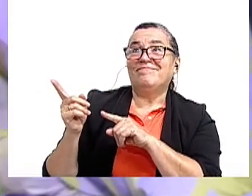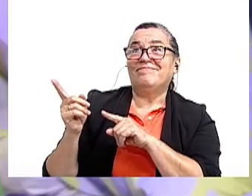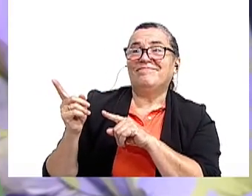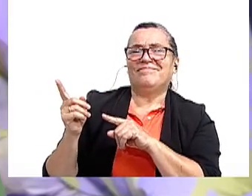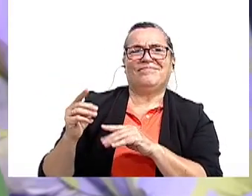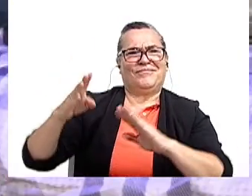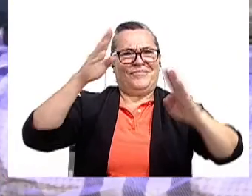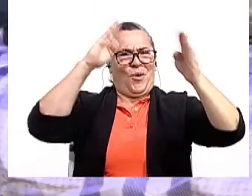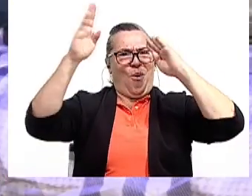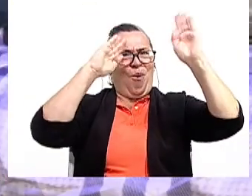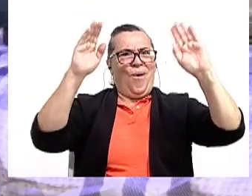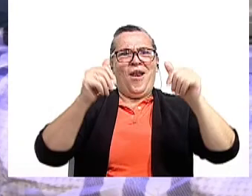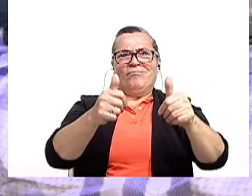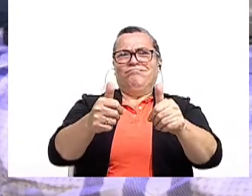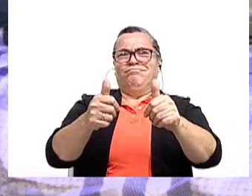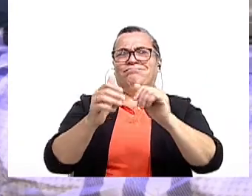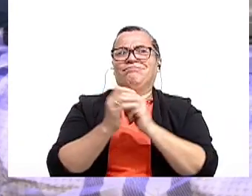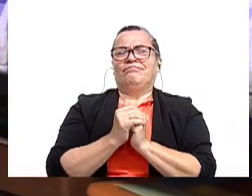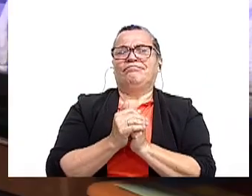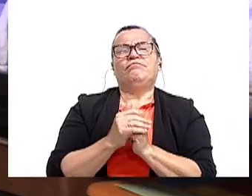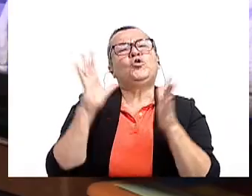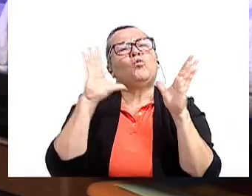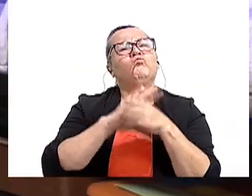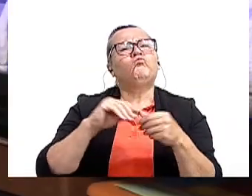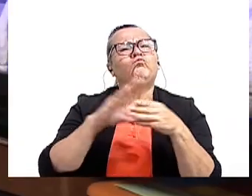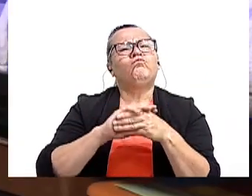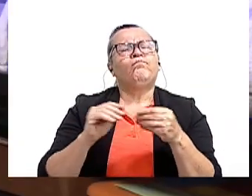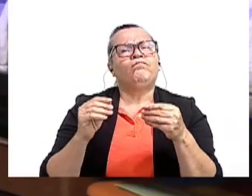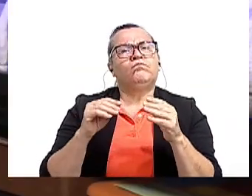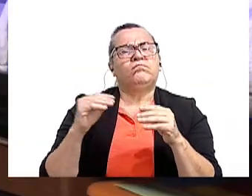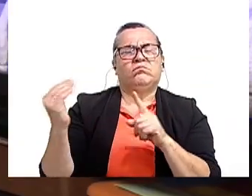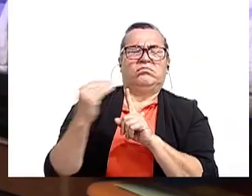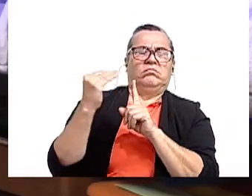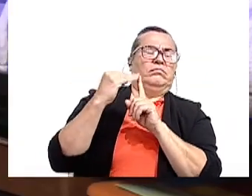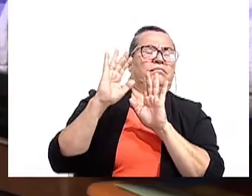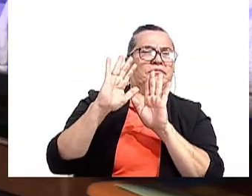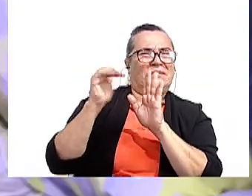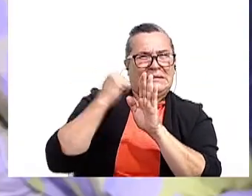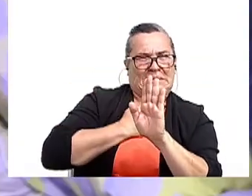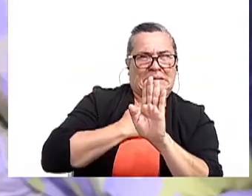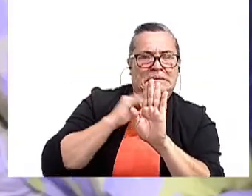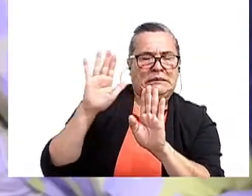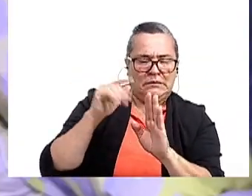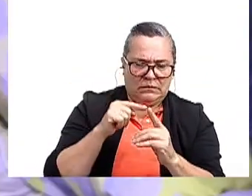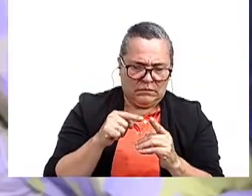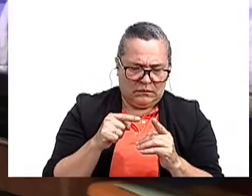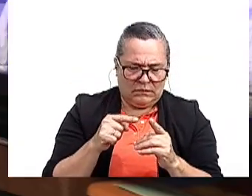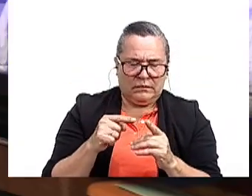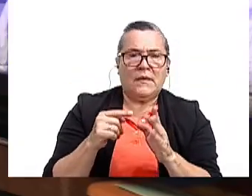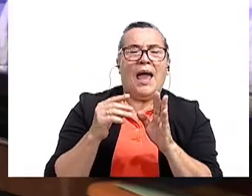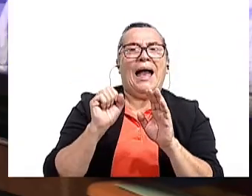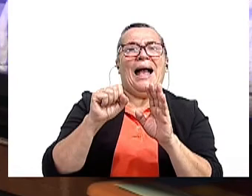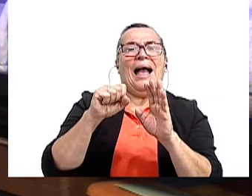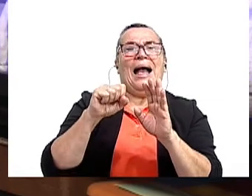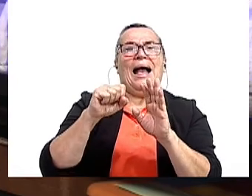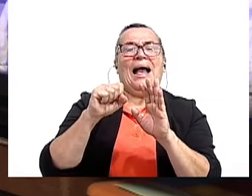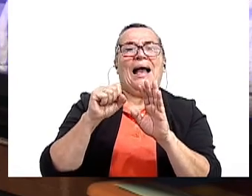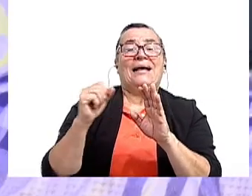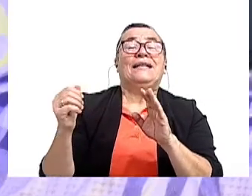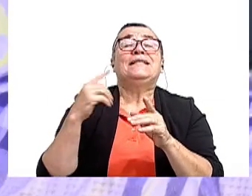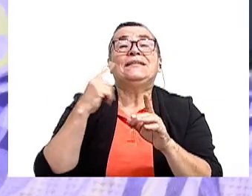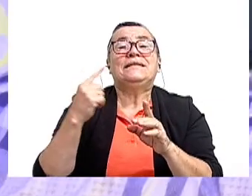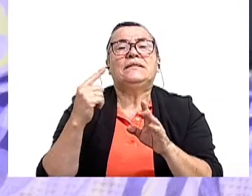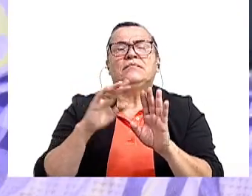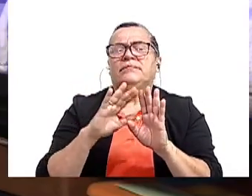Hola gente, ¿cómo están? Vean, les quería contar que el otro día... Perdón, un momento. Sí, les contaba que siempre